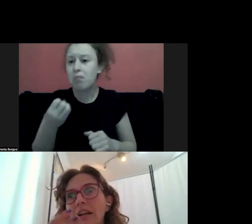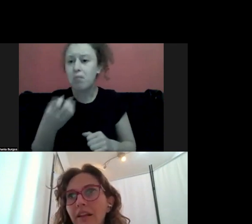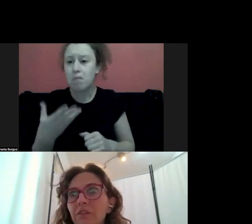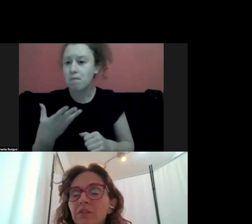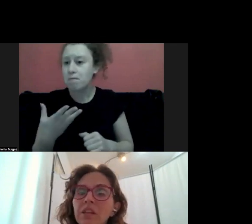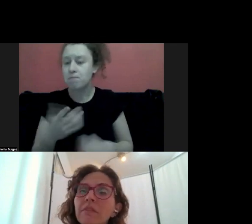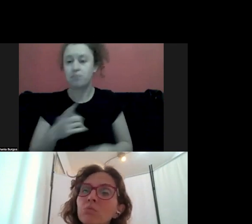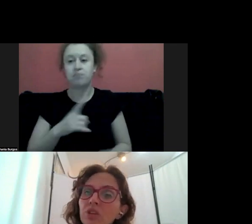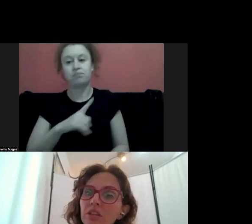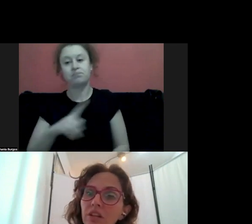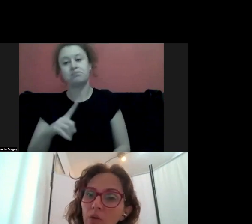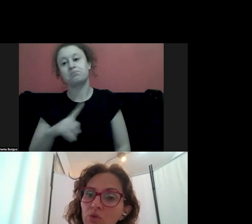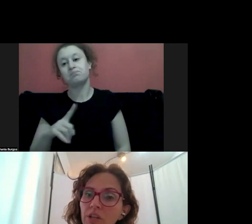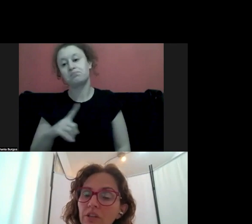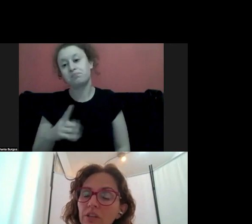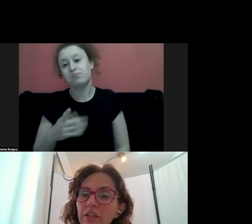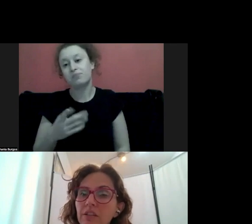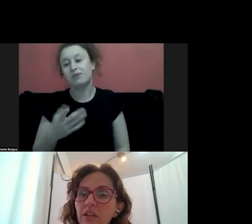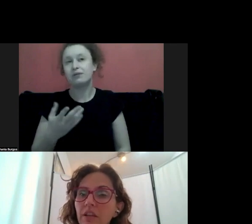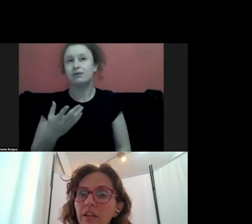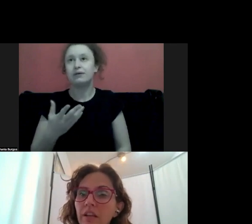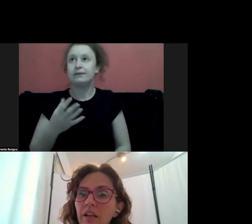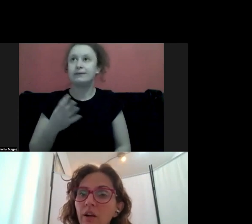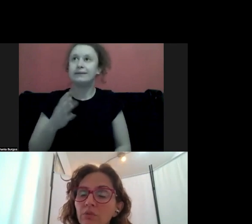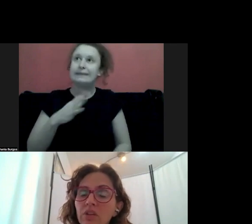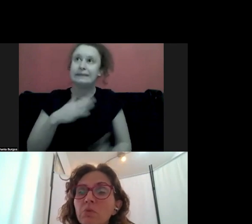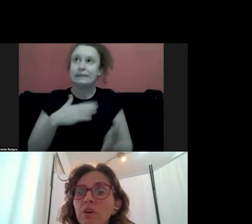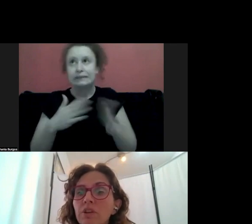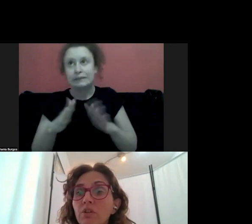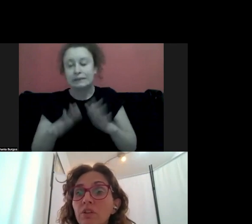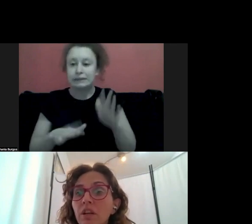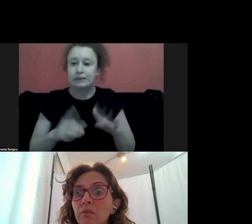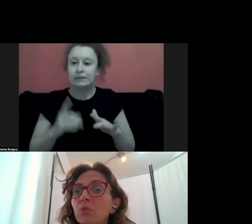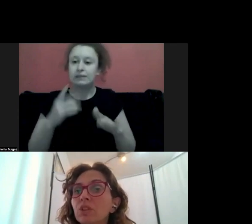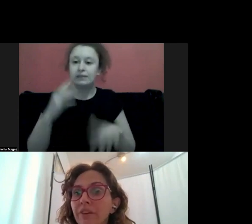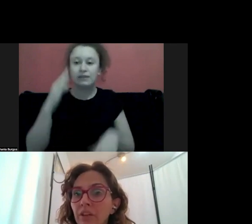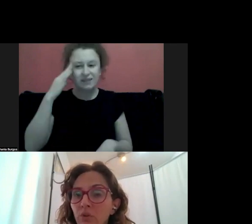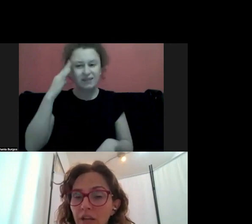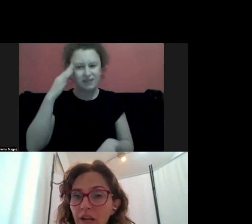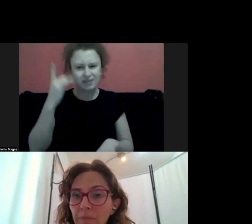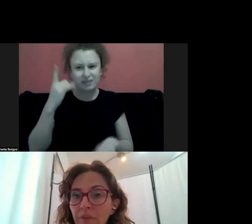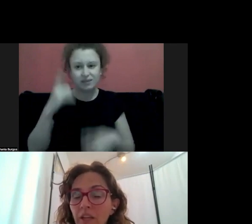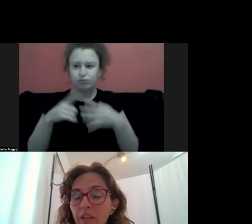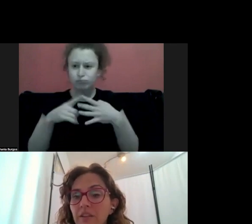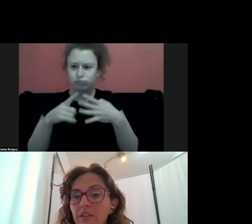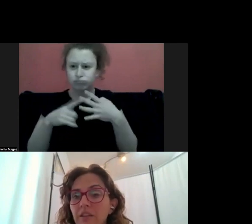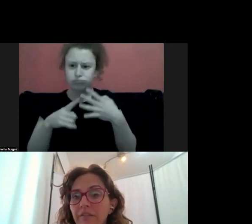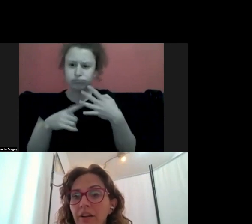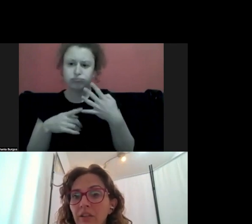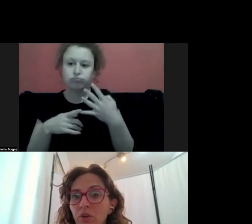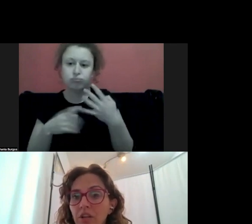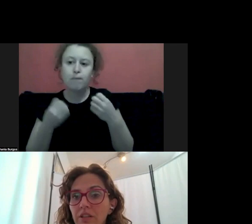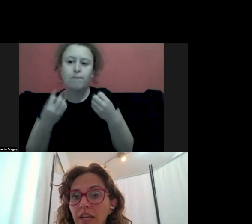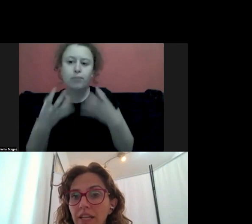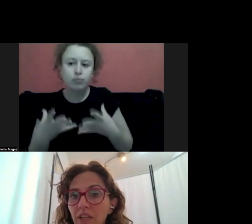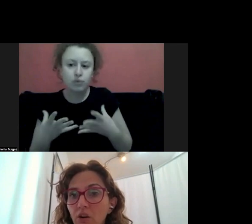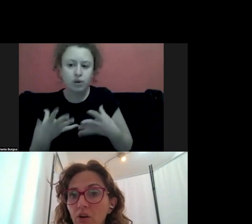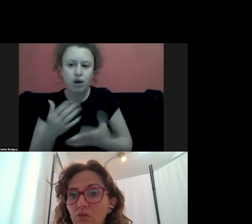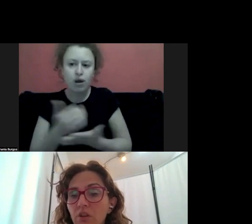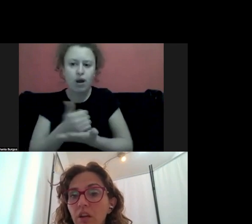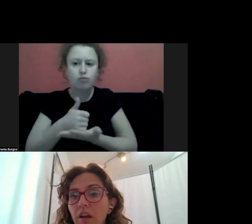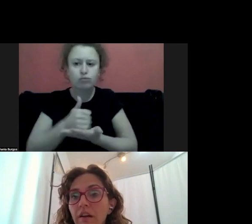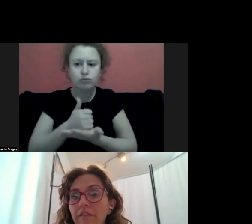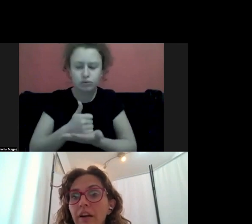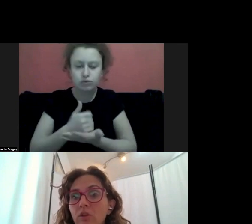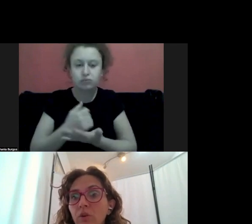bueno, en realidad se saben muchas causas. El autismo es de origen multifactorial. Existen factores